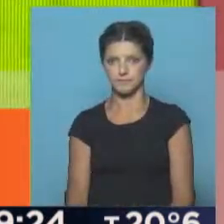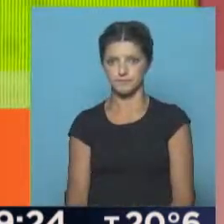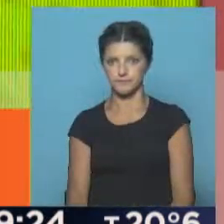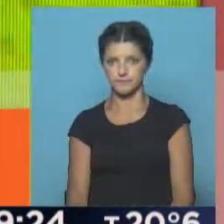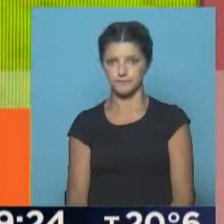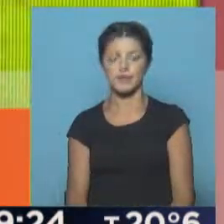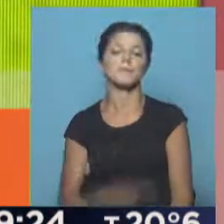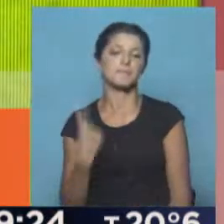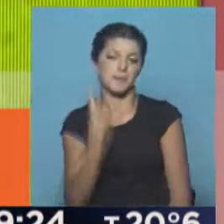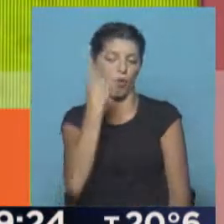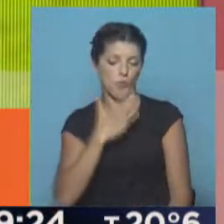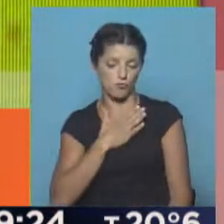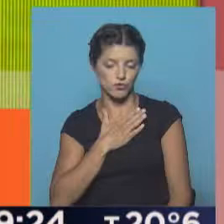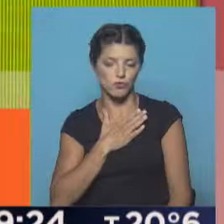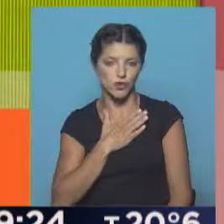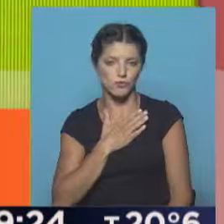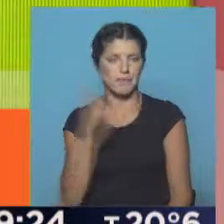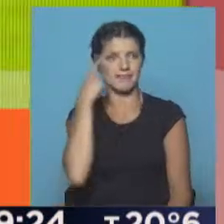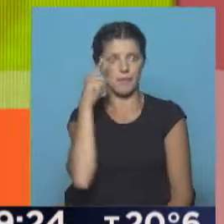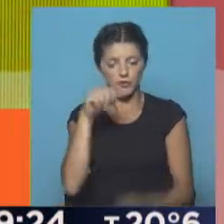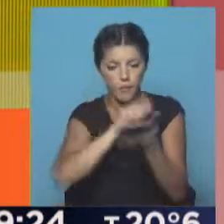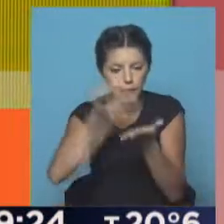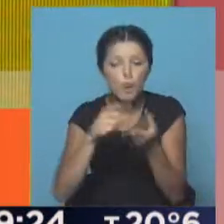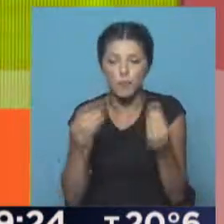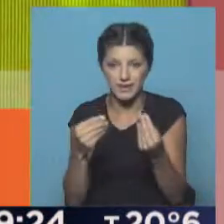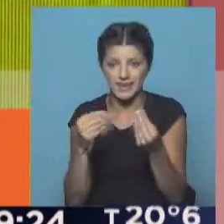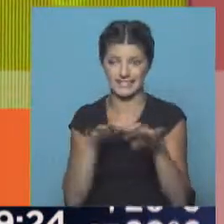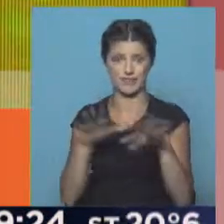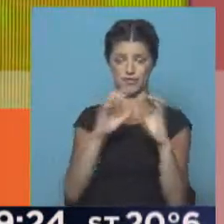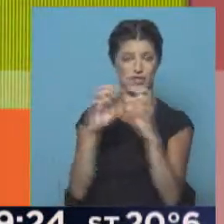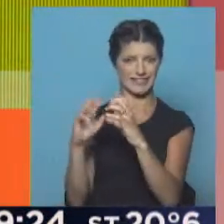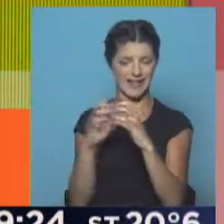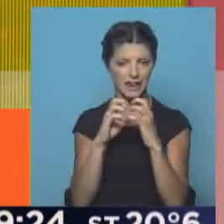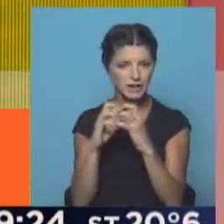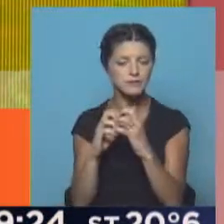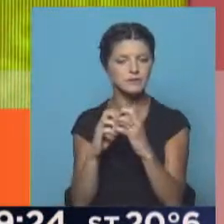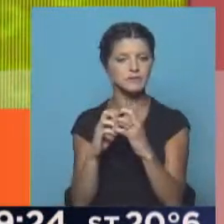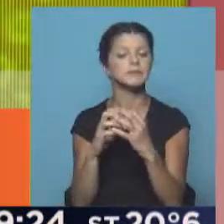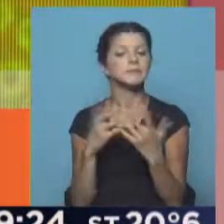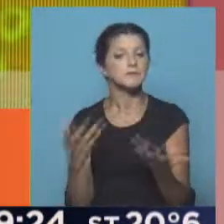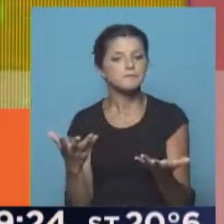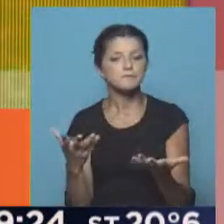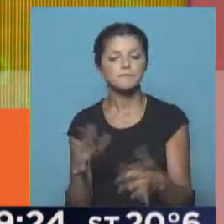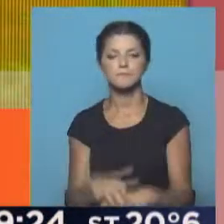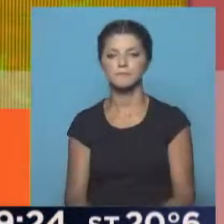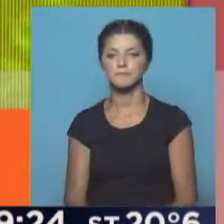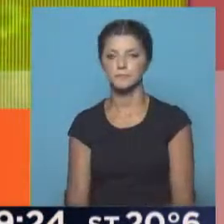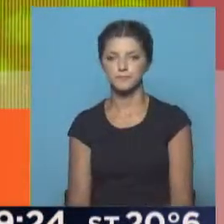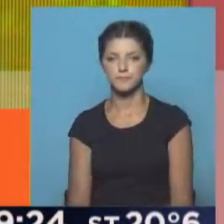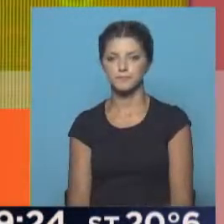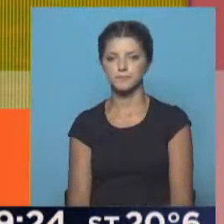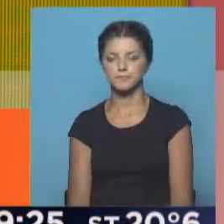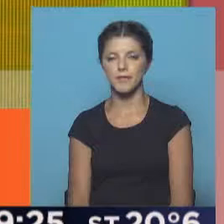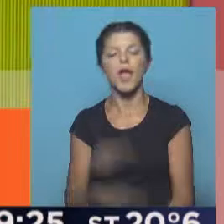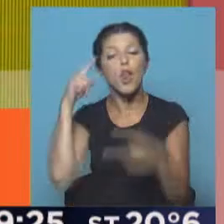partida teórico obviamente es la crisis. Es una crisis que no puede negar nadie. Entonces tratamos de explicar para el público en